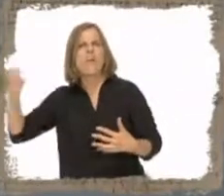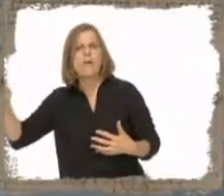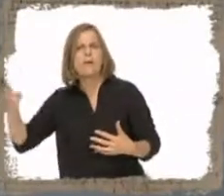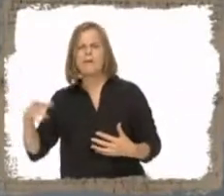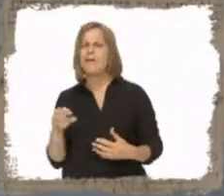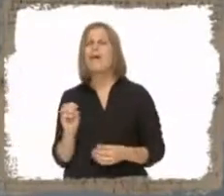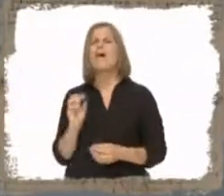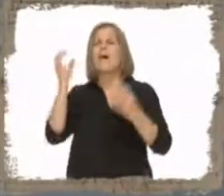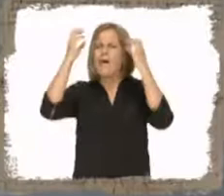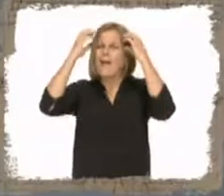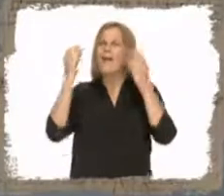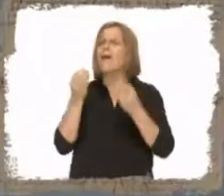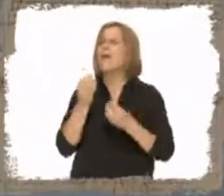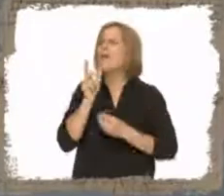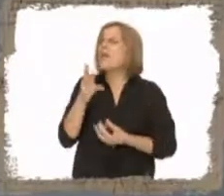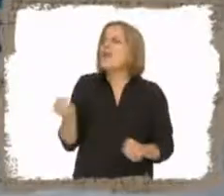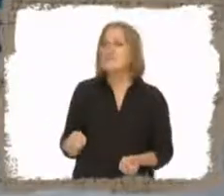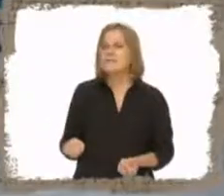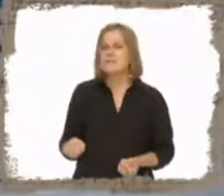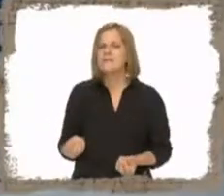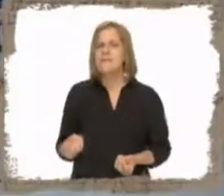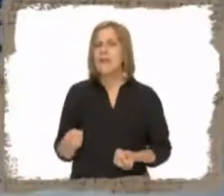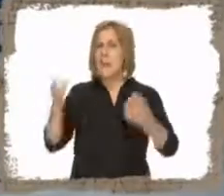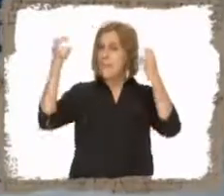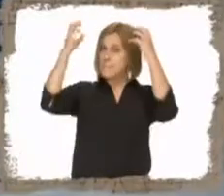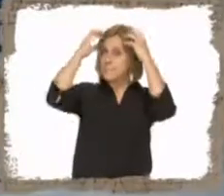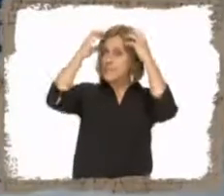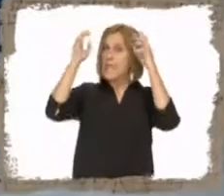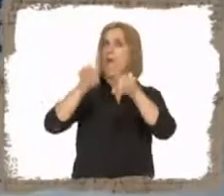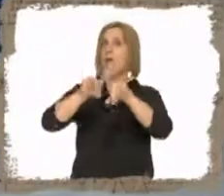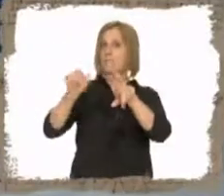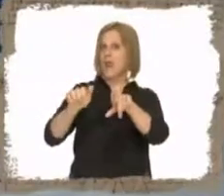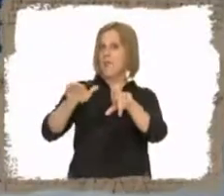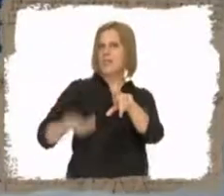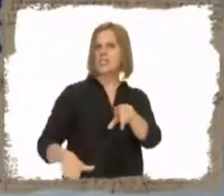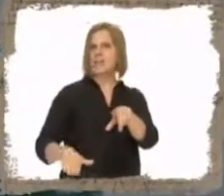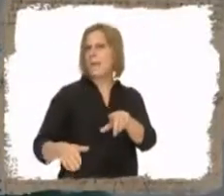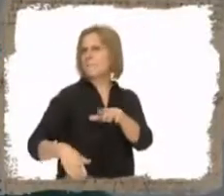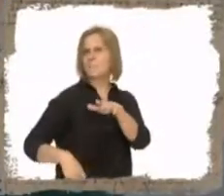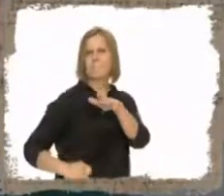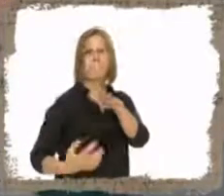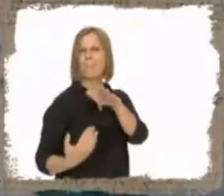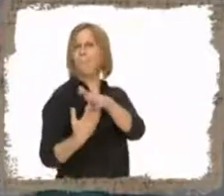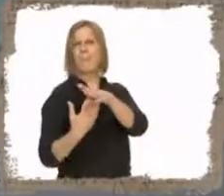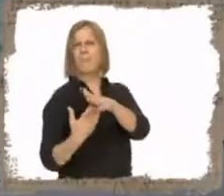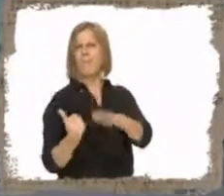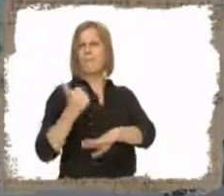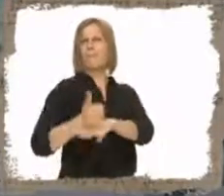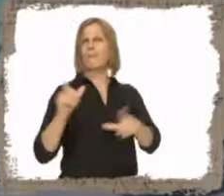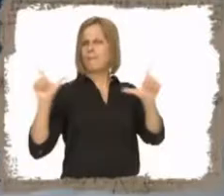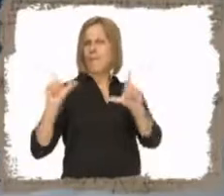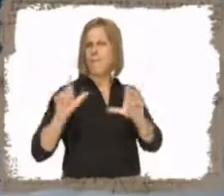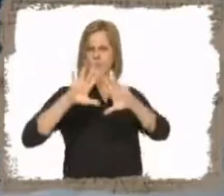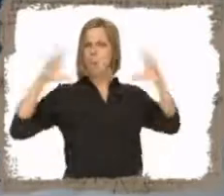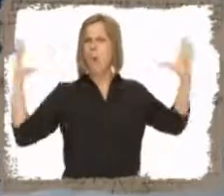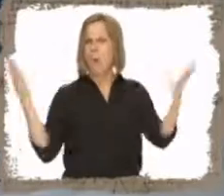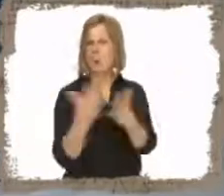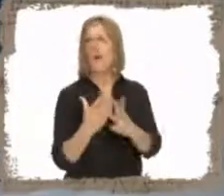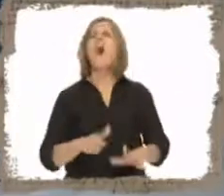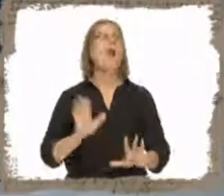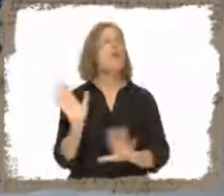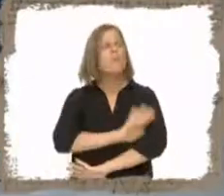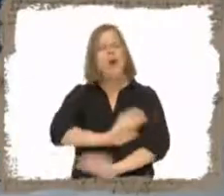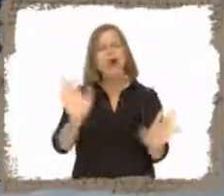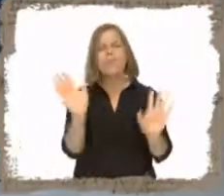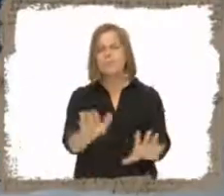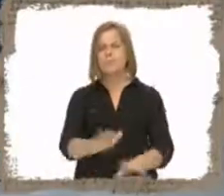PLUNSRTUVWXZ. Piki, ¿qué quieres decir? Que sería Piki, la hermana más chica, más genia del mundo mundial entero. Ay, Piki.